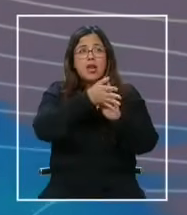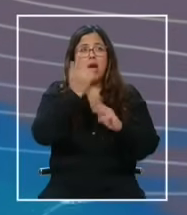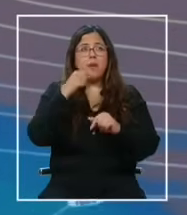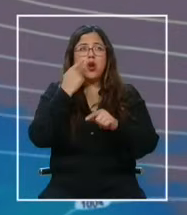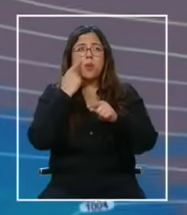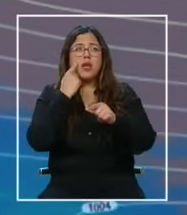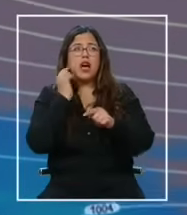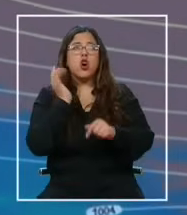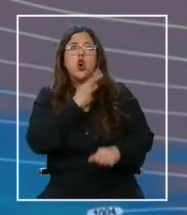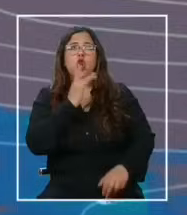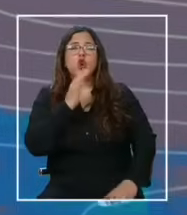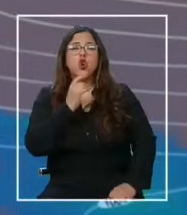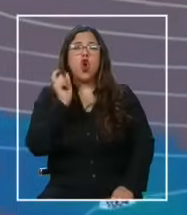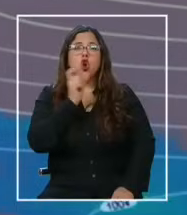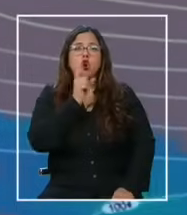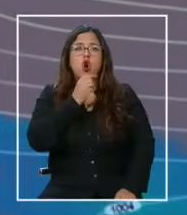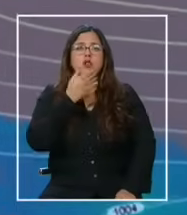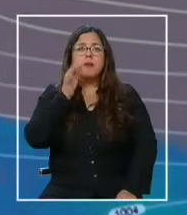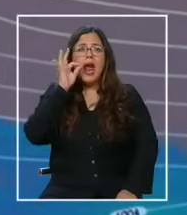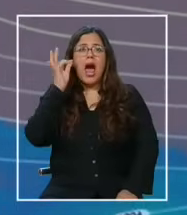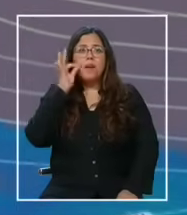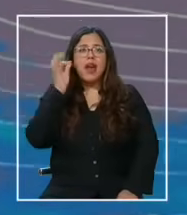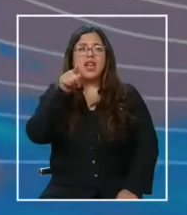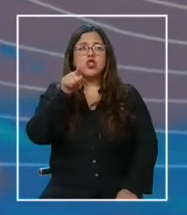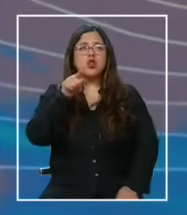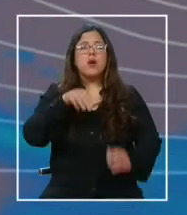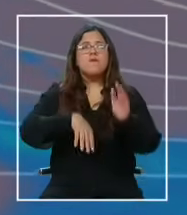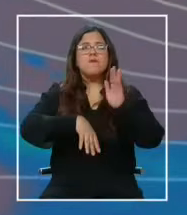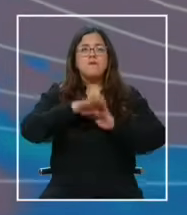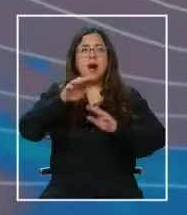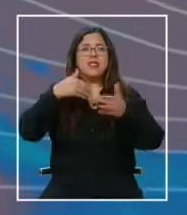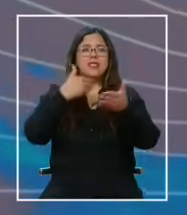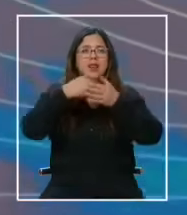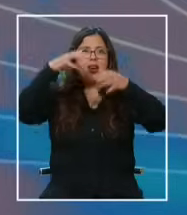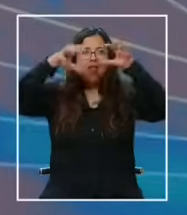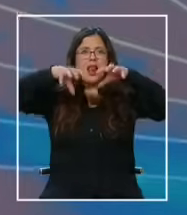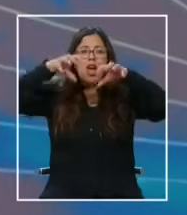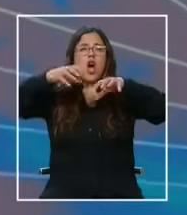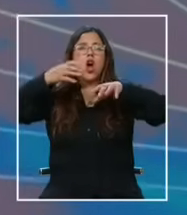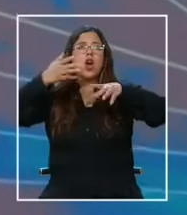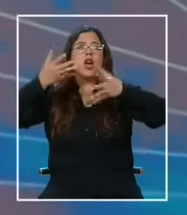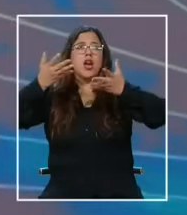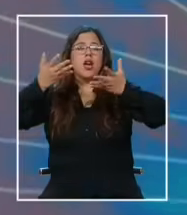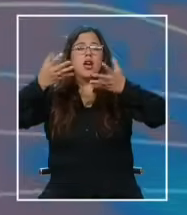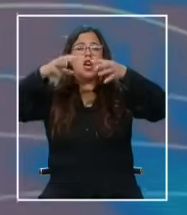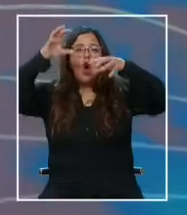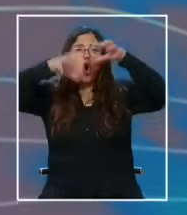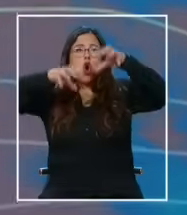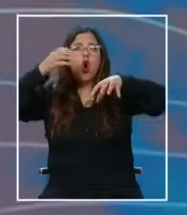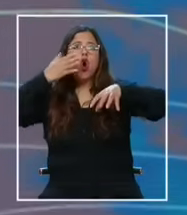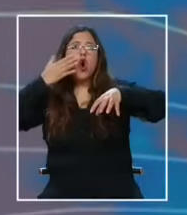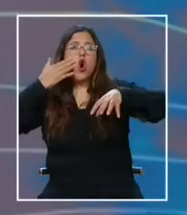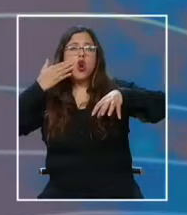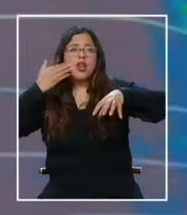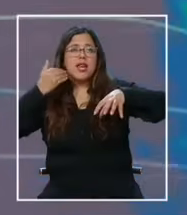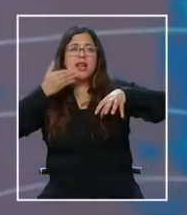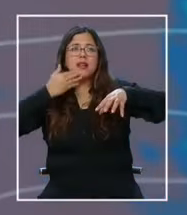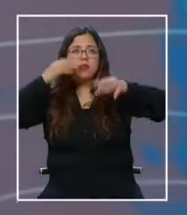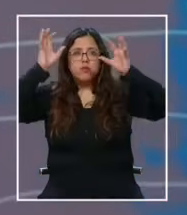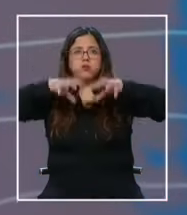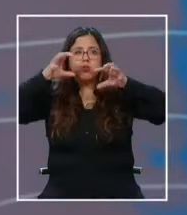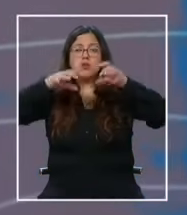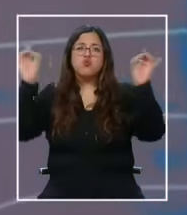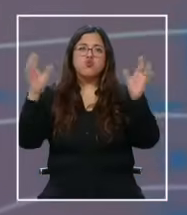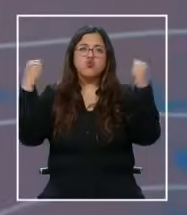nota por los colores amarillo y rojo que es mayor concentración en precordillera y cordillera asociado también a algunas tormentas no podemos descartar la